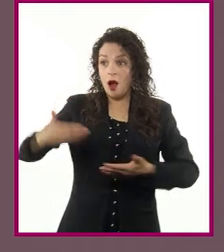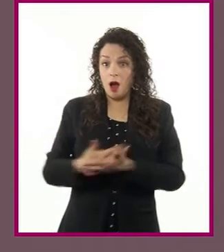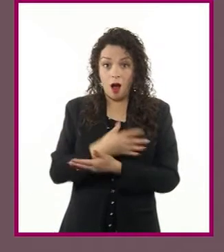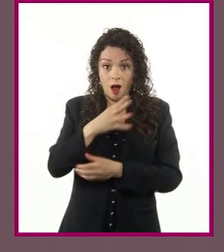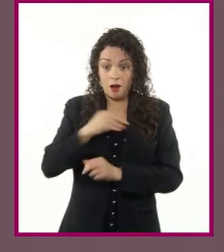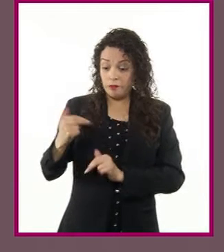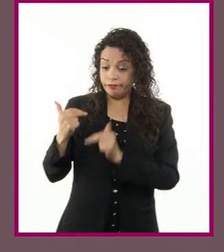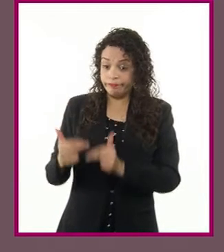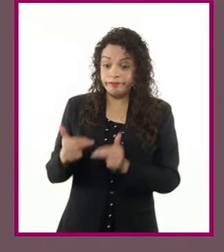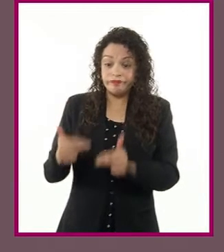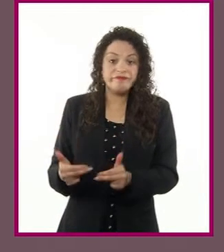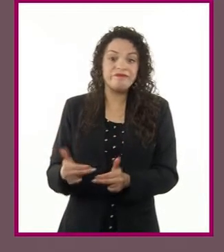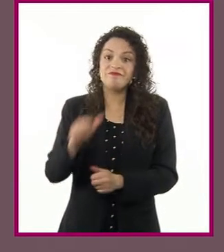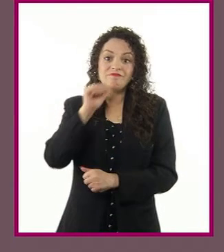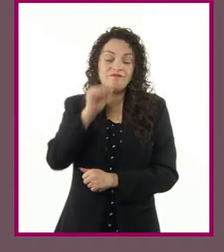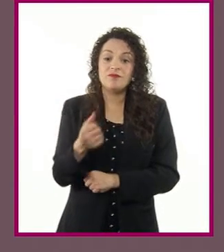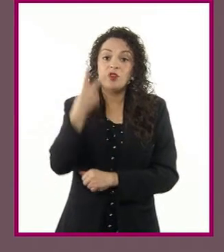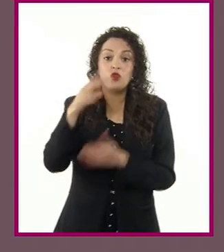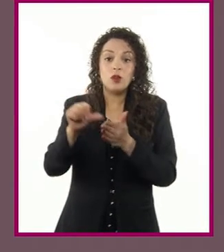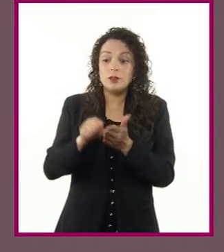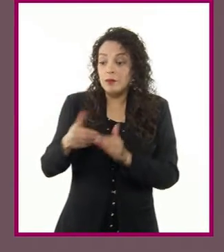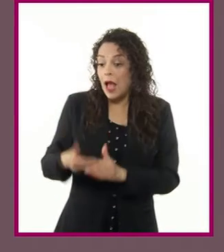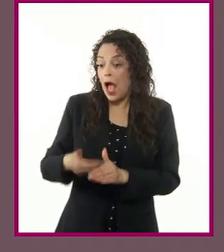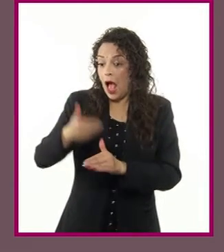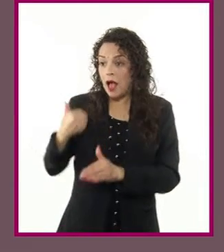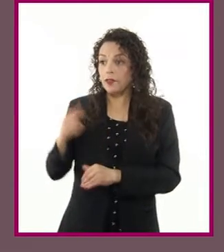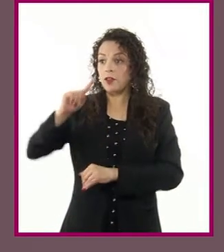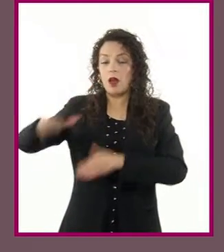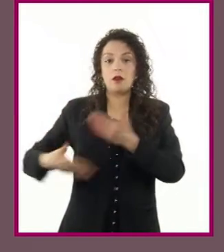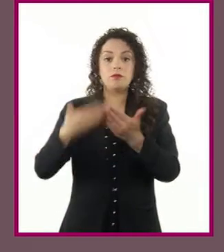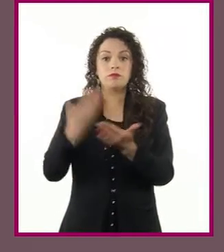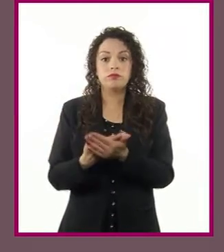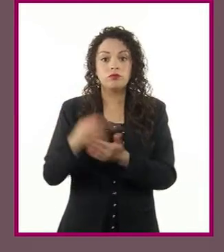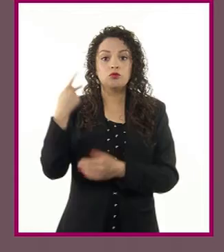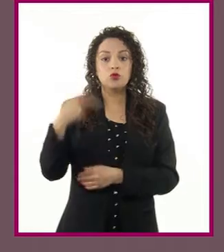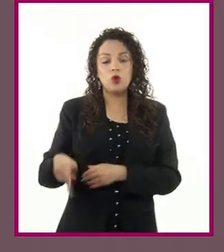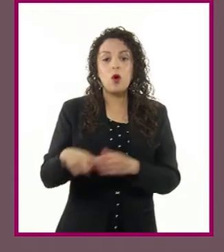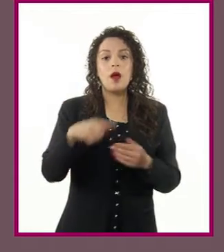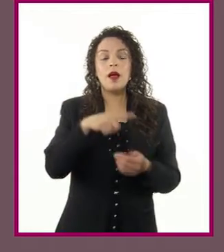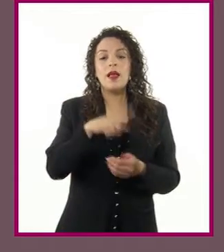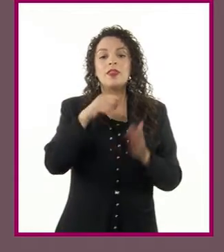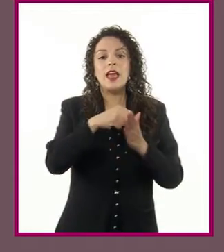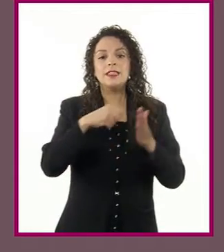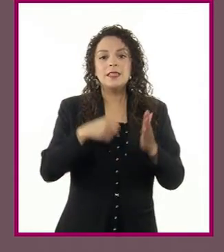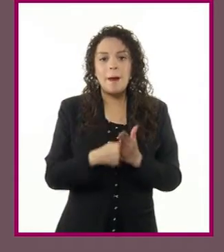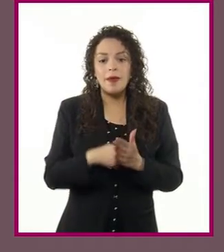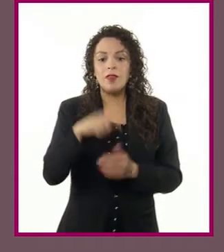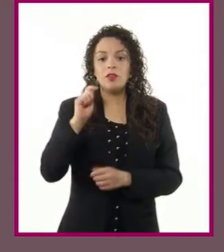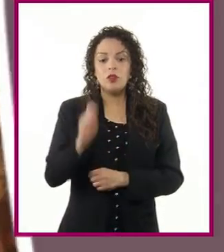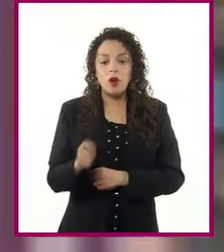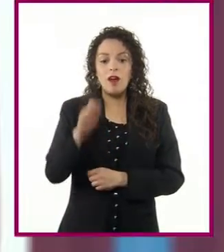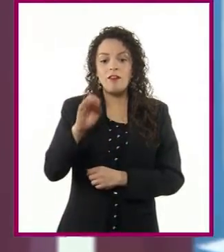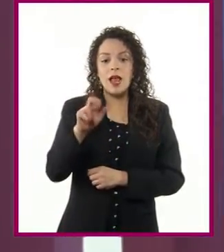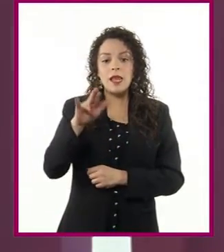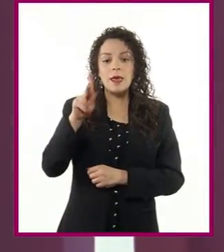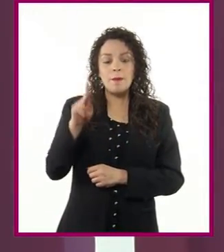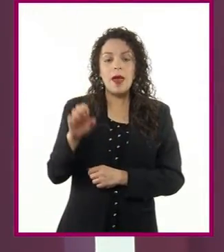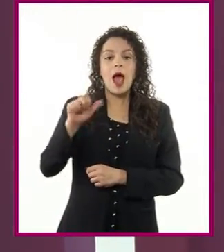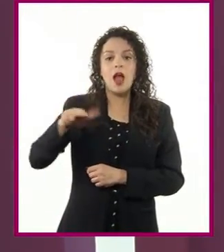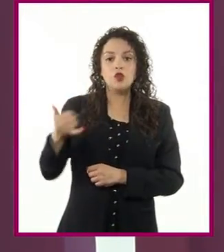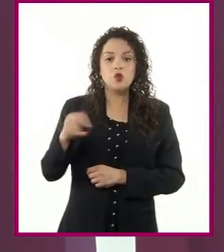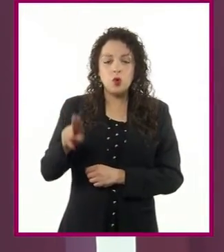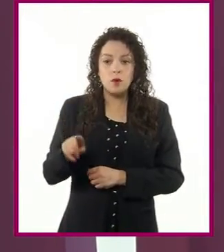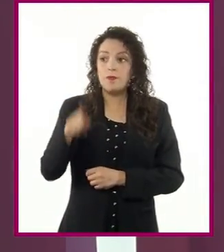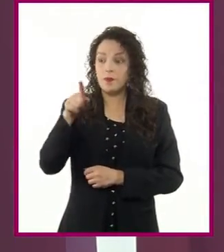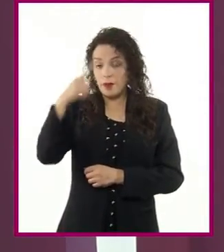que 2 meses antes de su muerte propuso en su testamento a Felipe de Anjou como su sucesor. Los